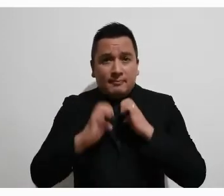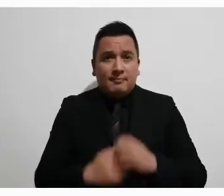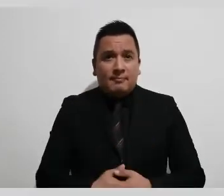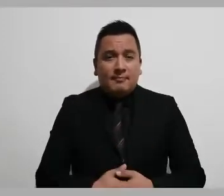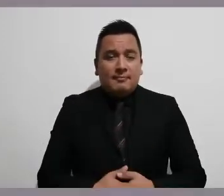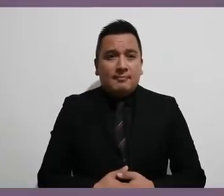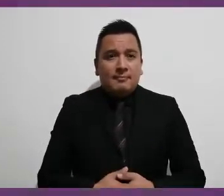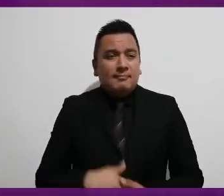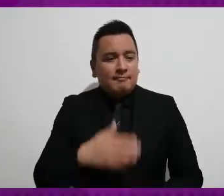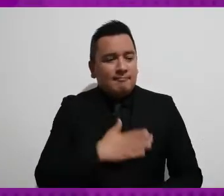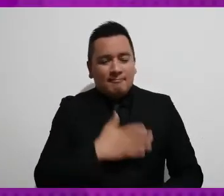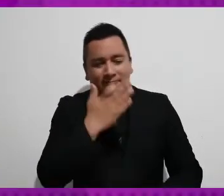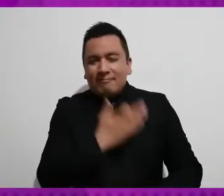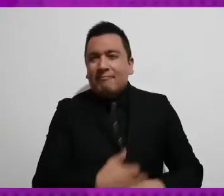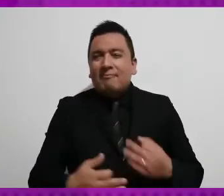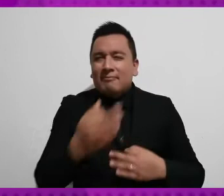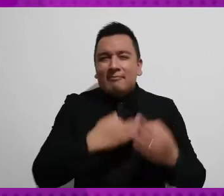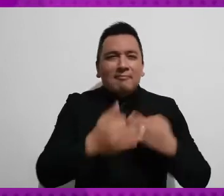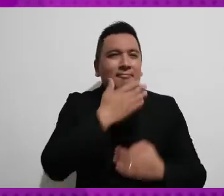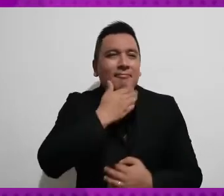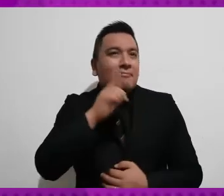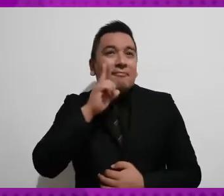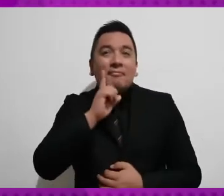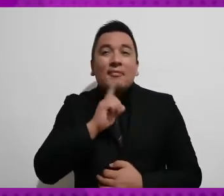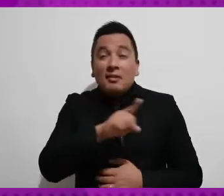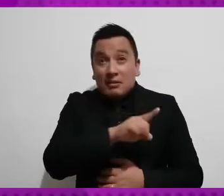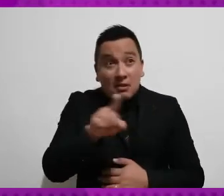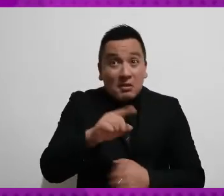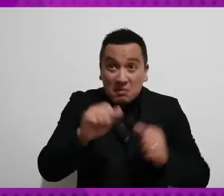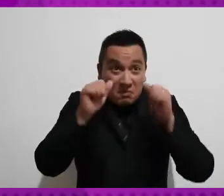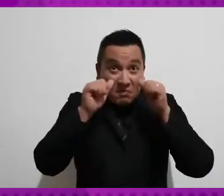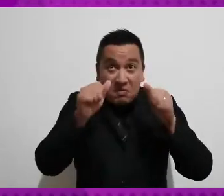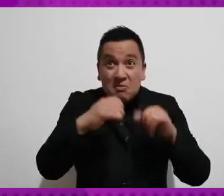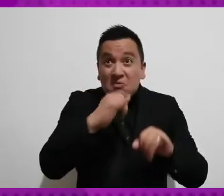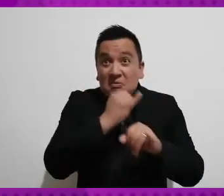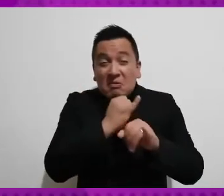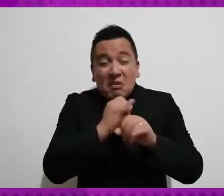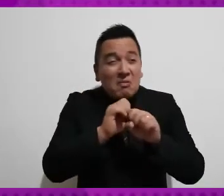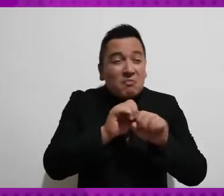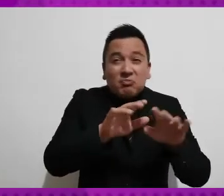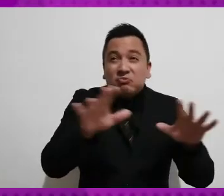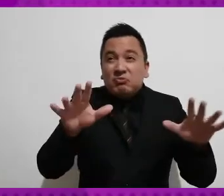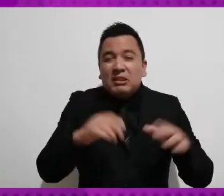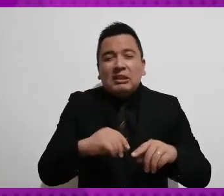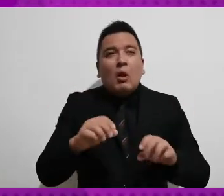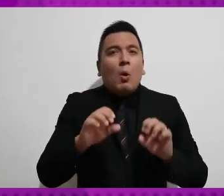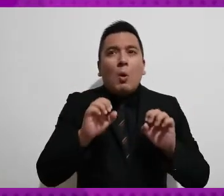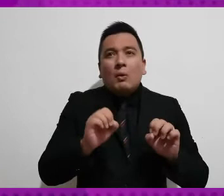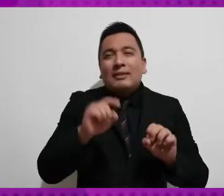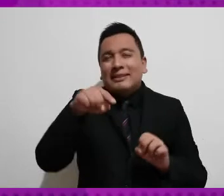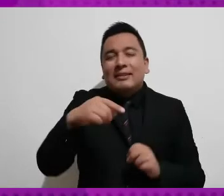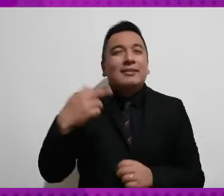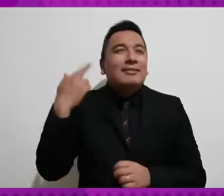entrevista. Buenas tardes a todos y a todas que nos siguen a través de redes sociales, a través del programa de La